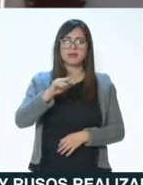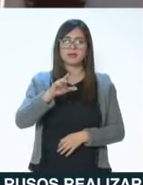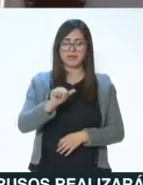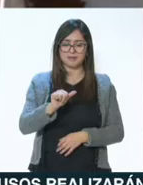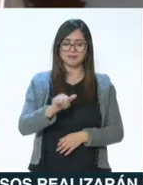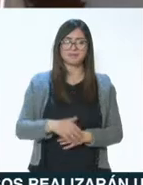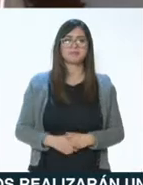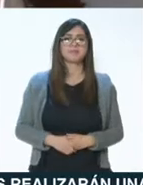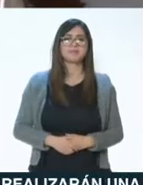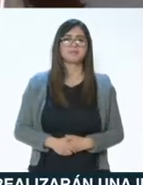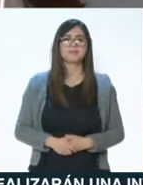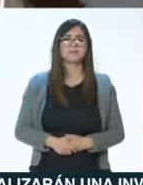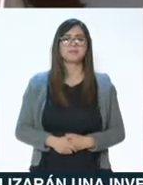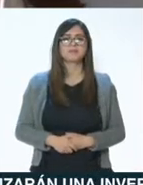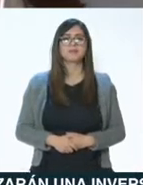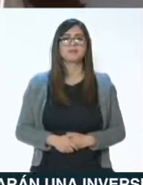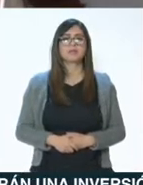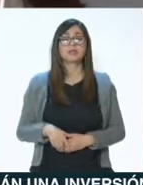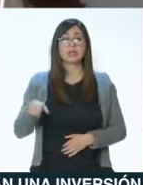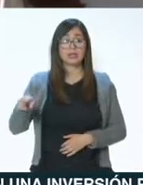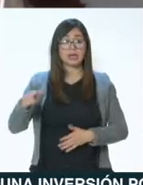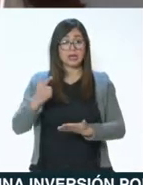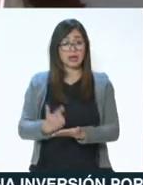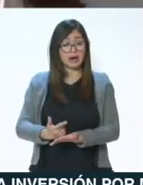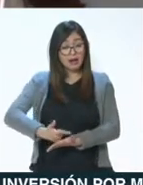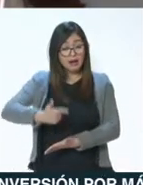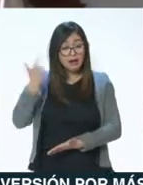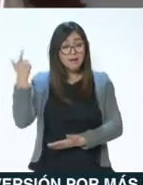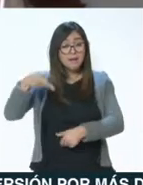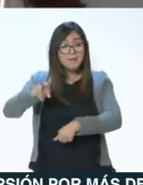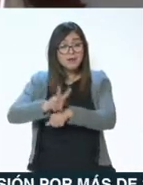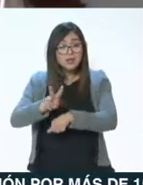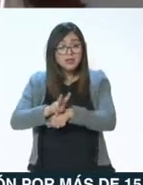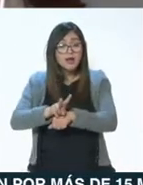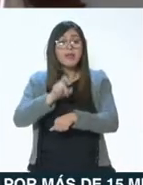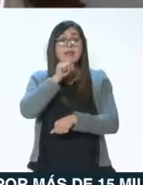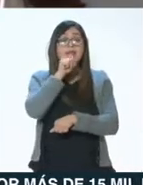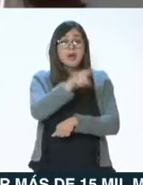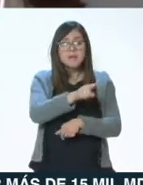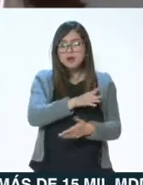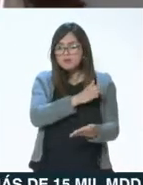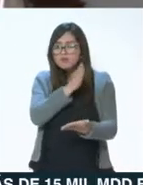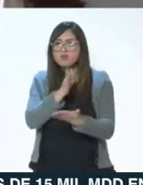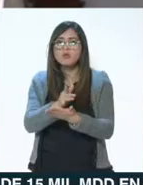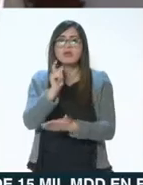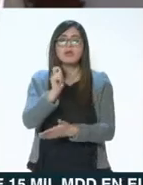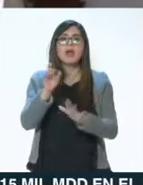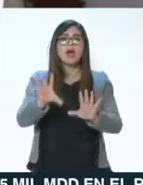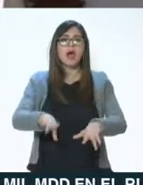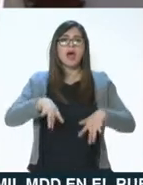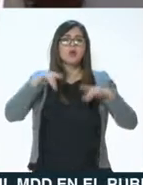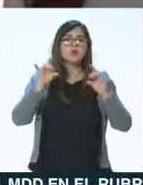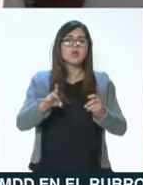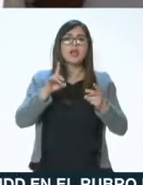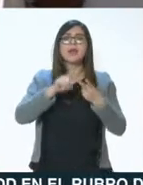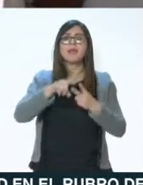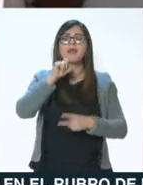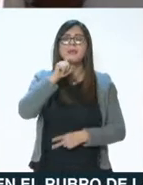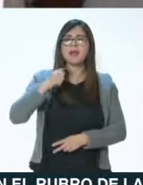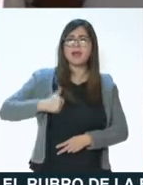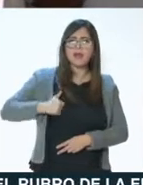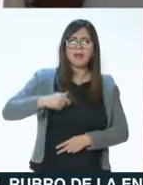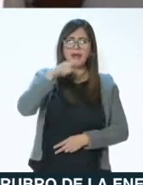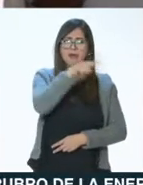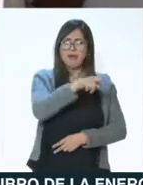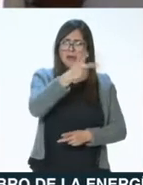del área. Y es tan grave el asunto que están metidos también países como Australia, ¿no? Canadá, que generalmente no se meten a nivel regional